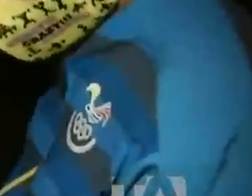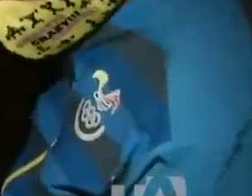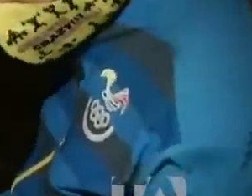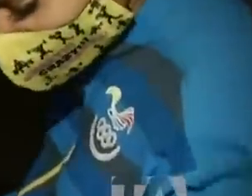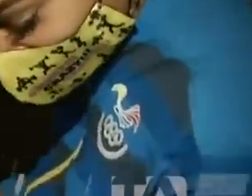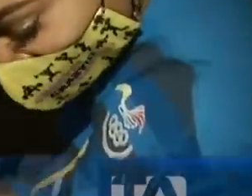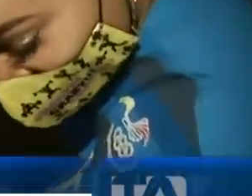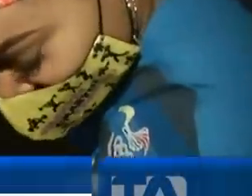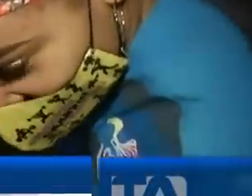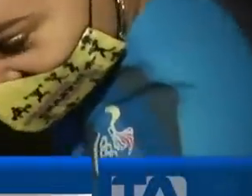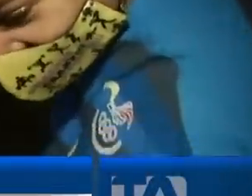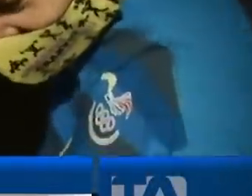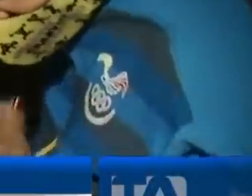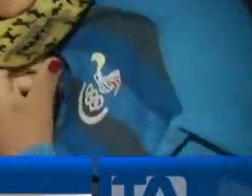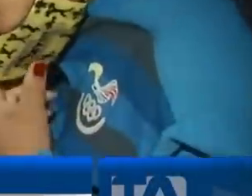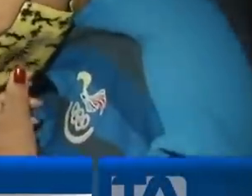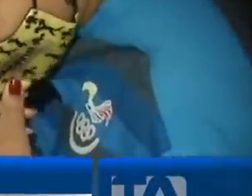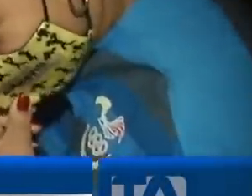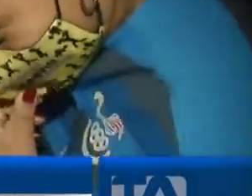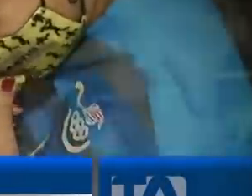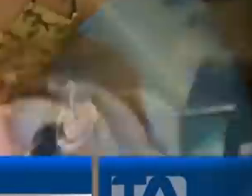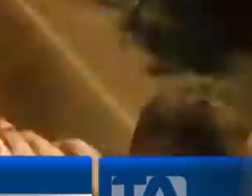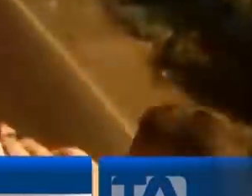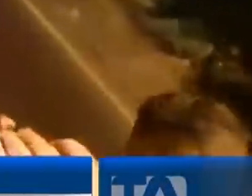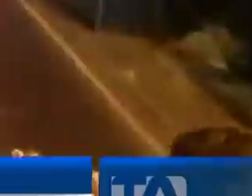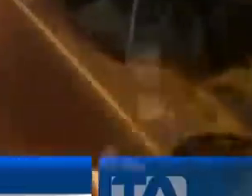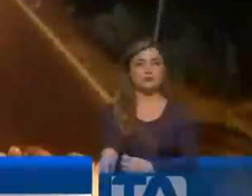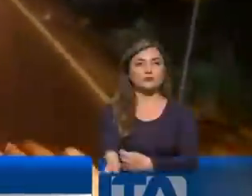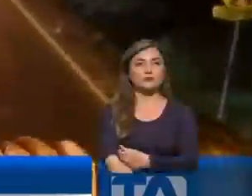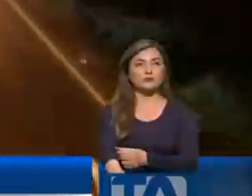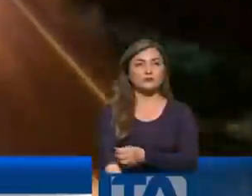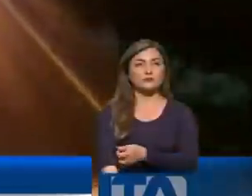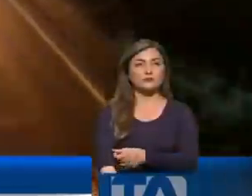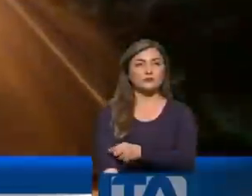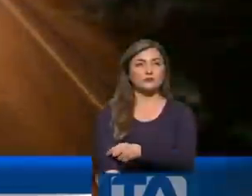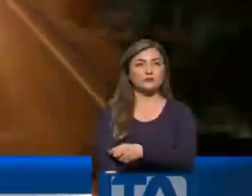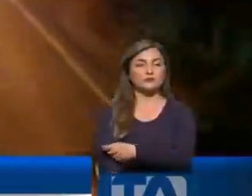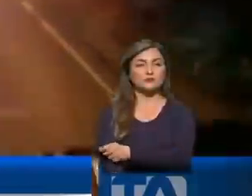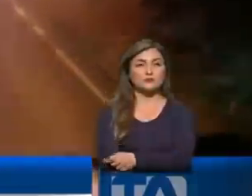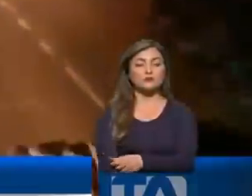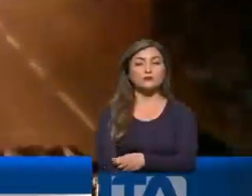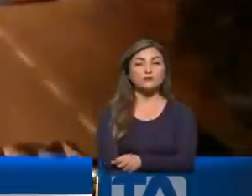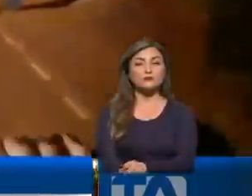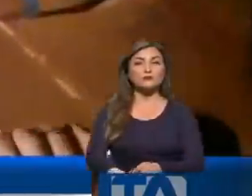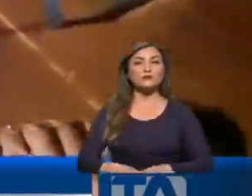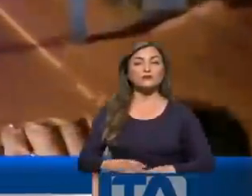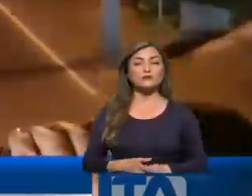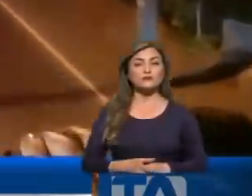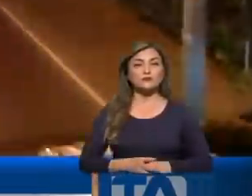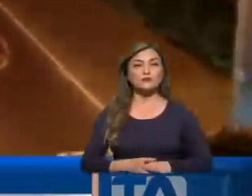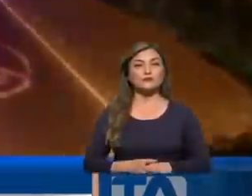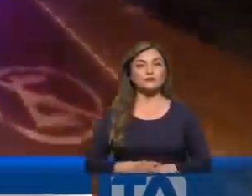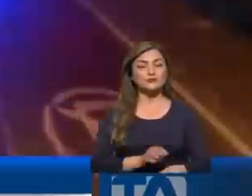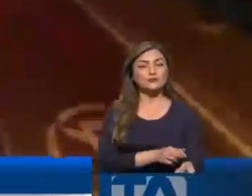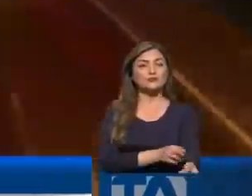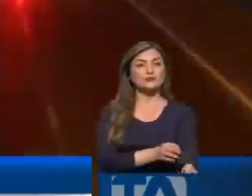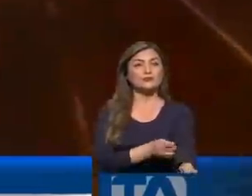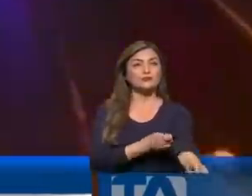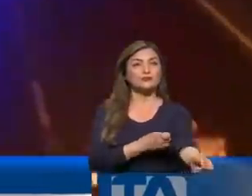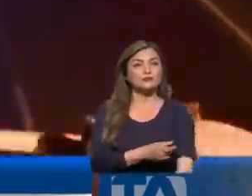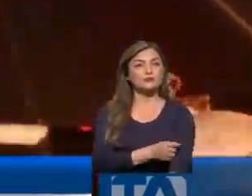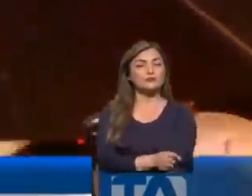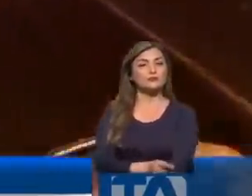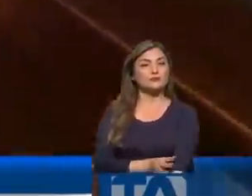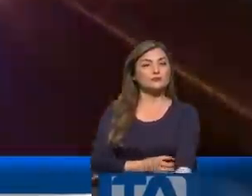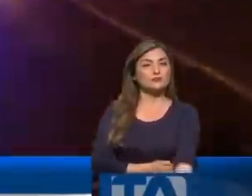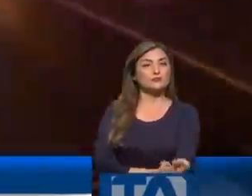la caravana por el sector de la avenida Eloy Alfaro, muy próximo al Estadio Olímpico Atahualpa. Más